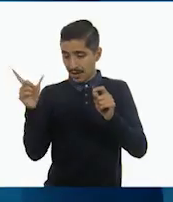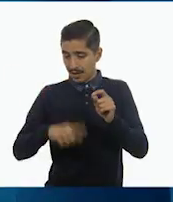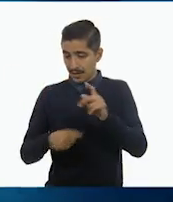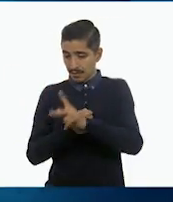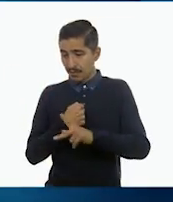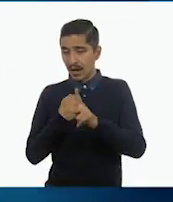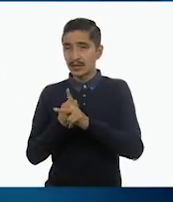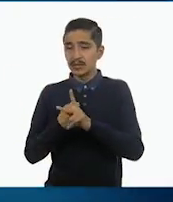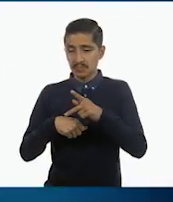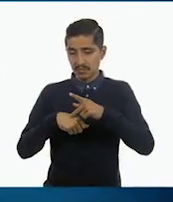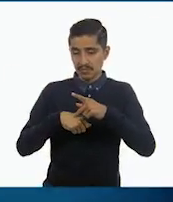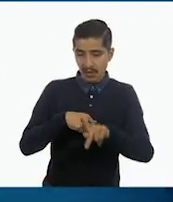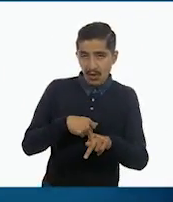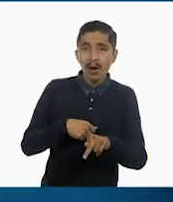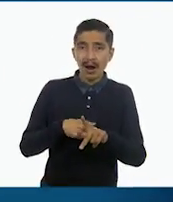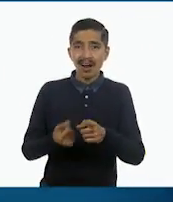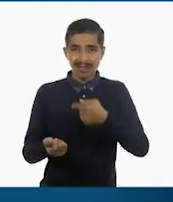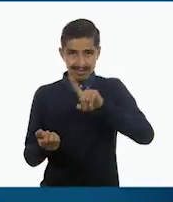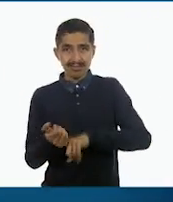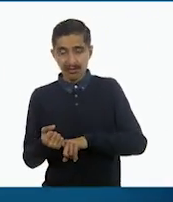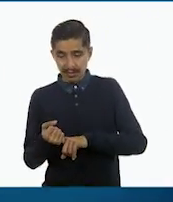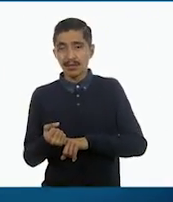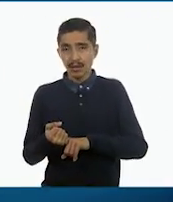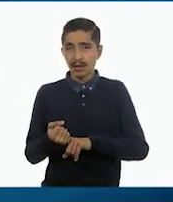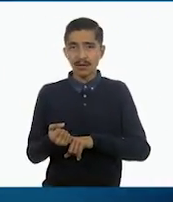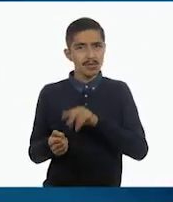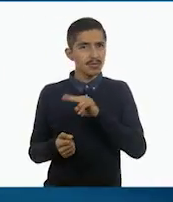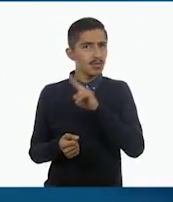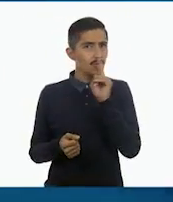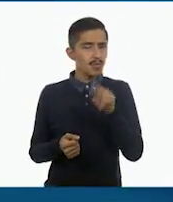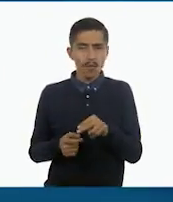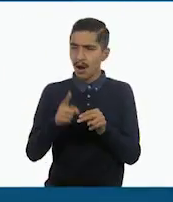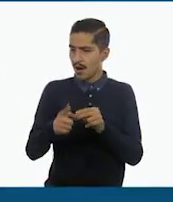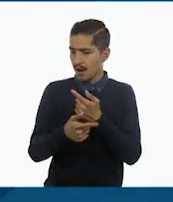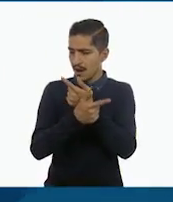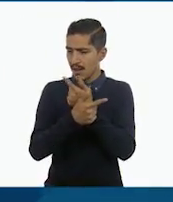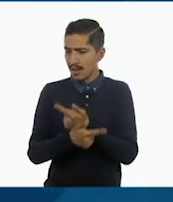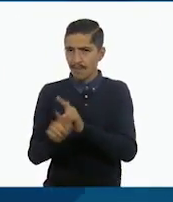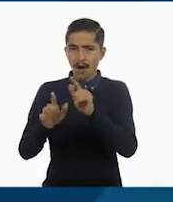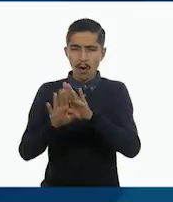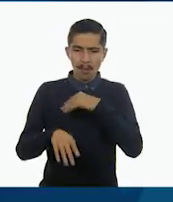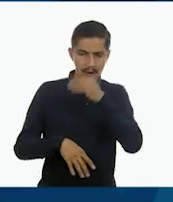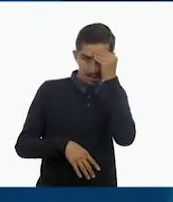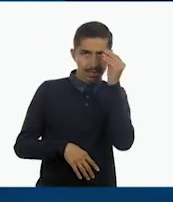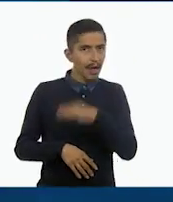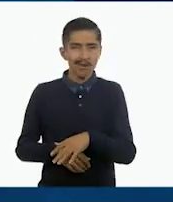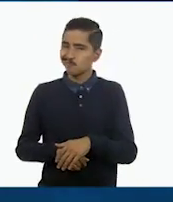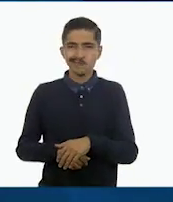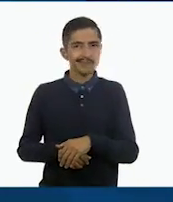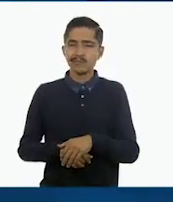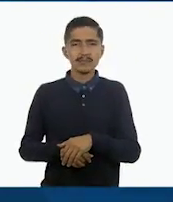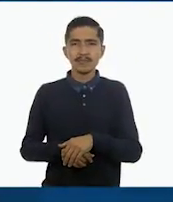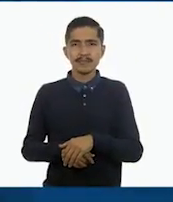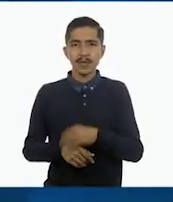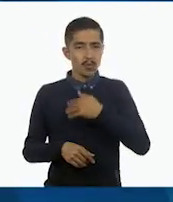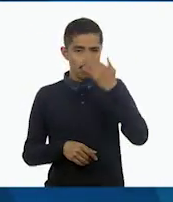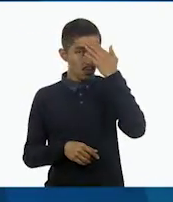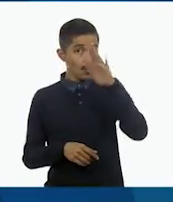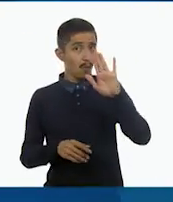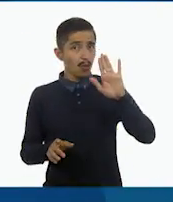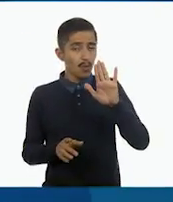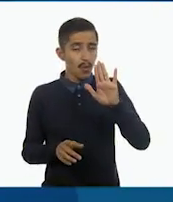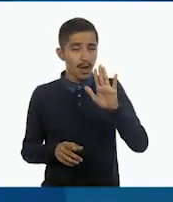sus riesgos y peligros y nunca se tiene la libertad de abandonarla. Yo no conozco